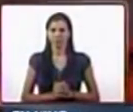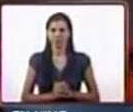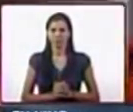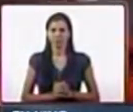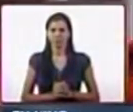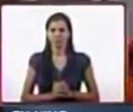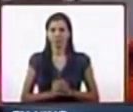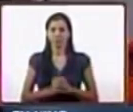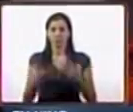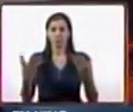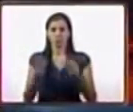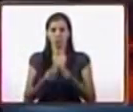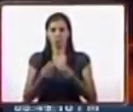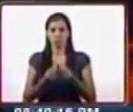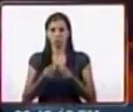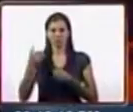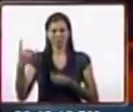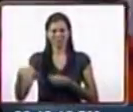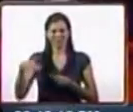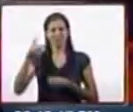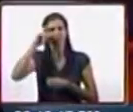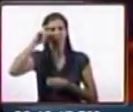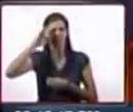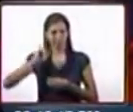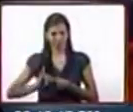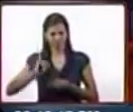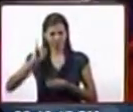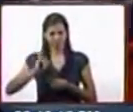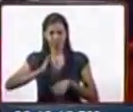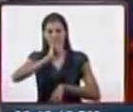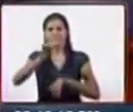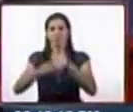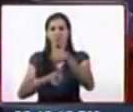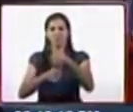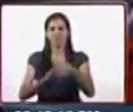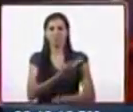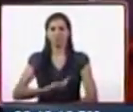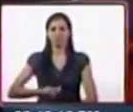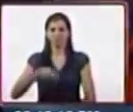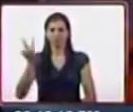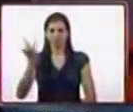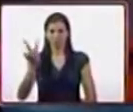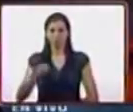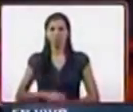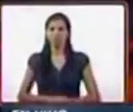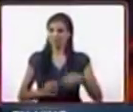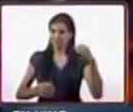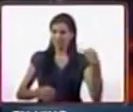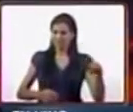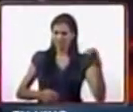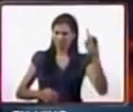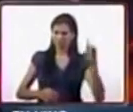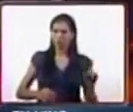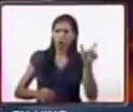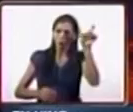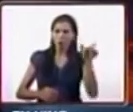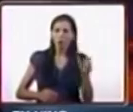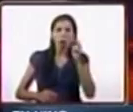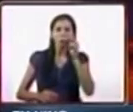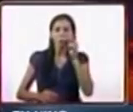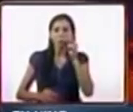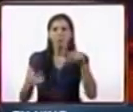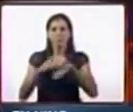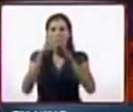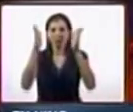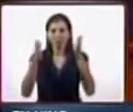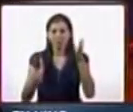En compañía del ciudadano Jorge Arriaza, vicepresidente ejecutivo de la República, y el ciudadano Miguel Rodríguez Torres, ministro del